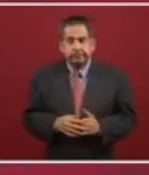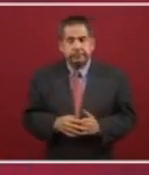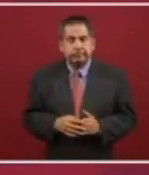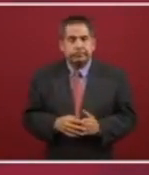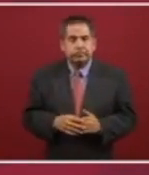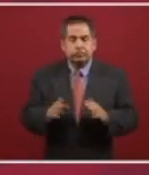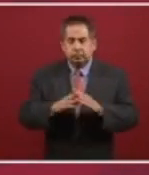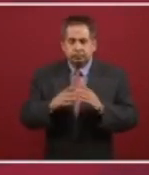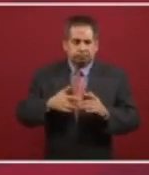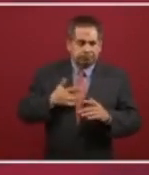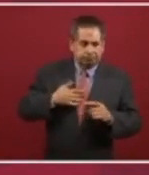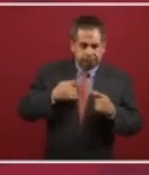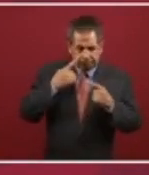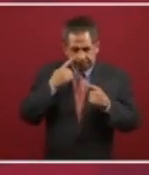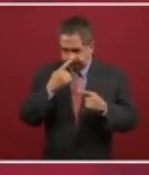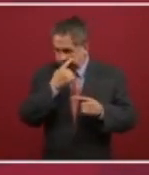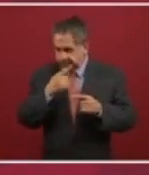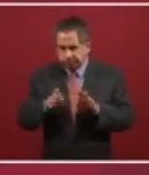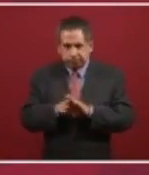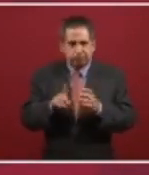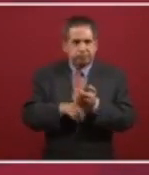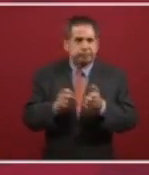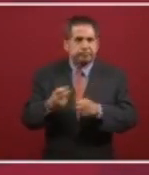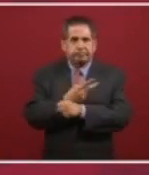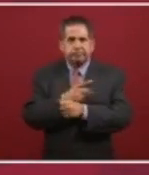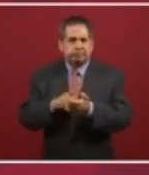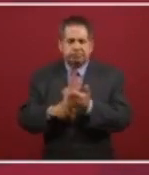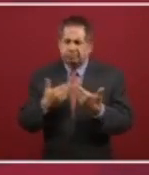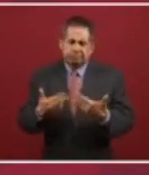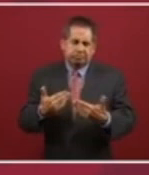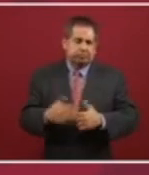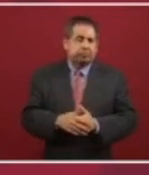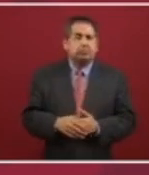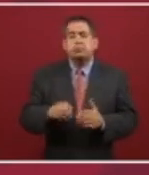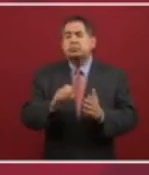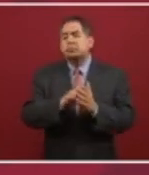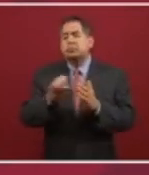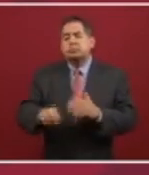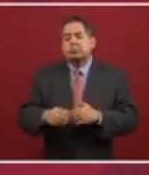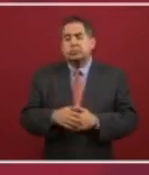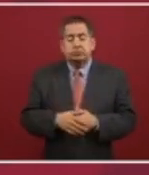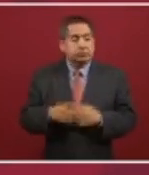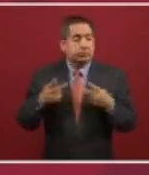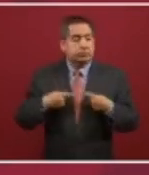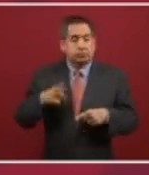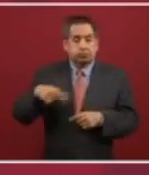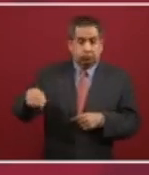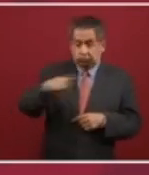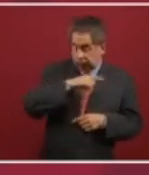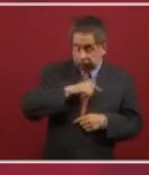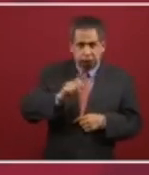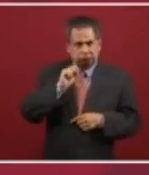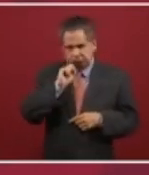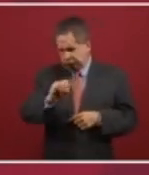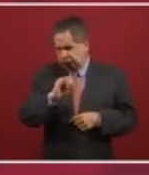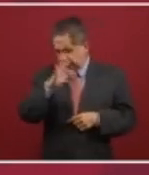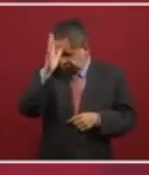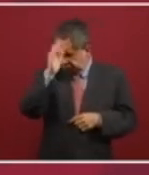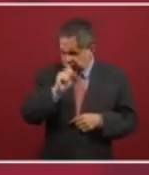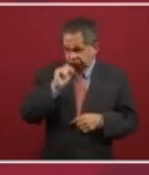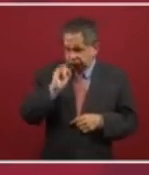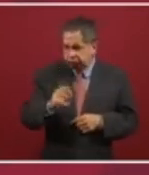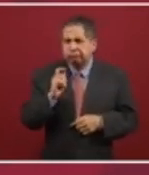de medir lo que está sucediendo, ¿no? Por ejemplo, la gente está muy de acuerdo en